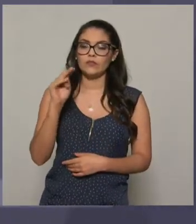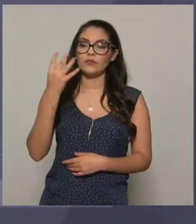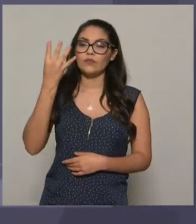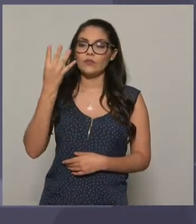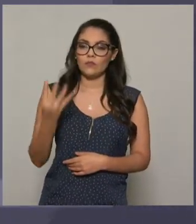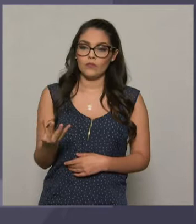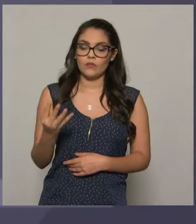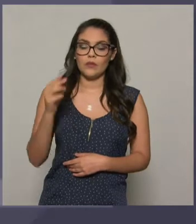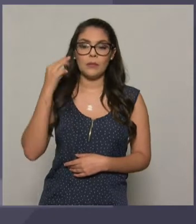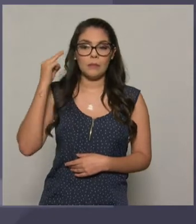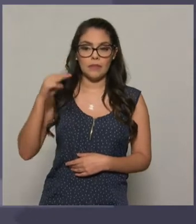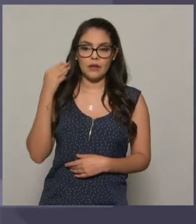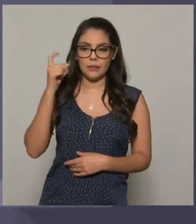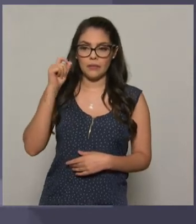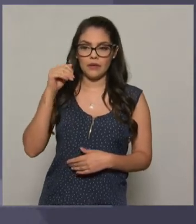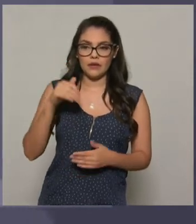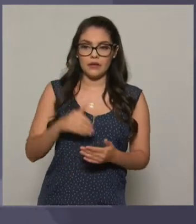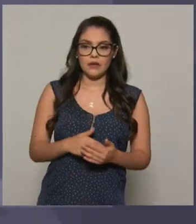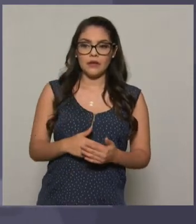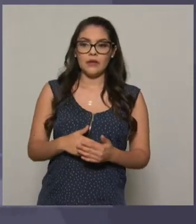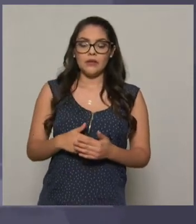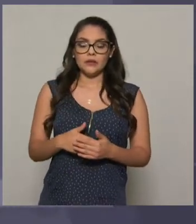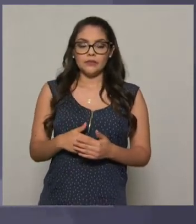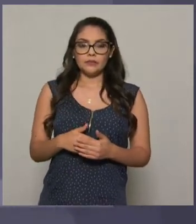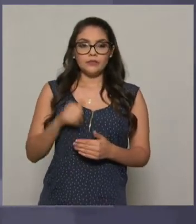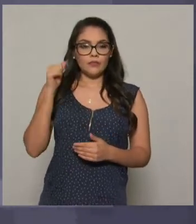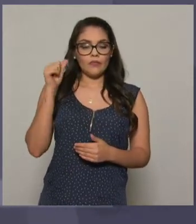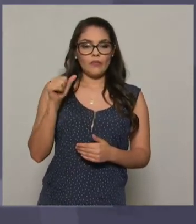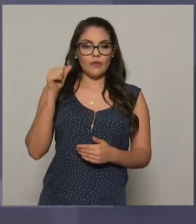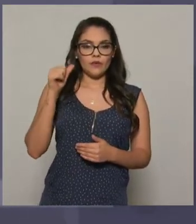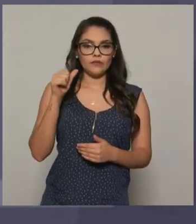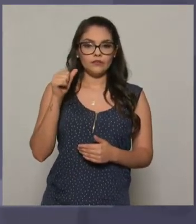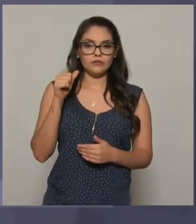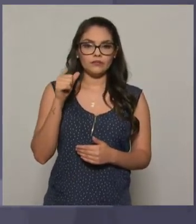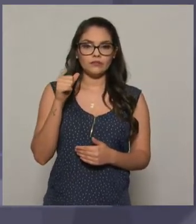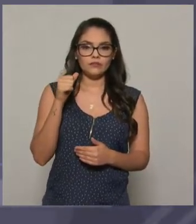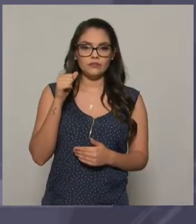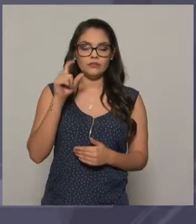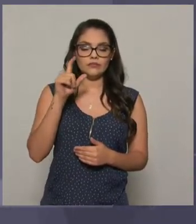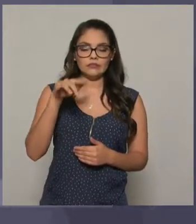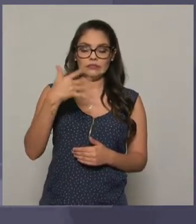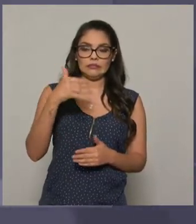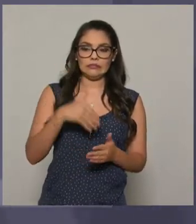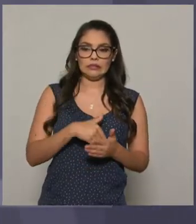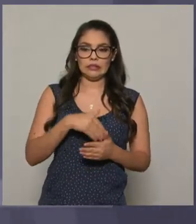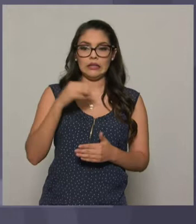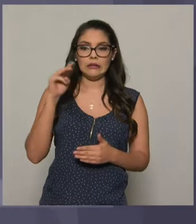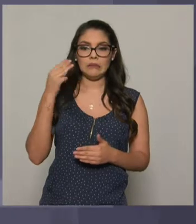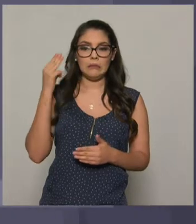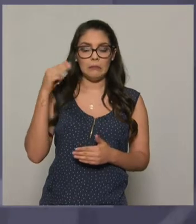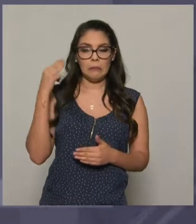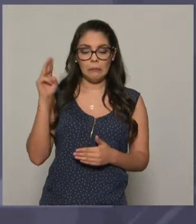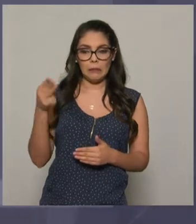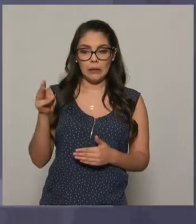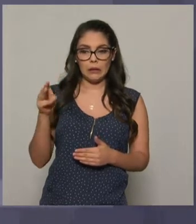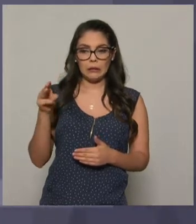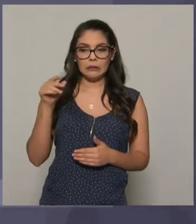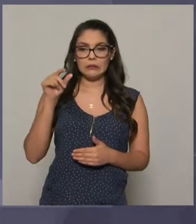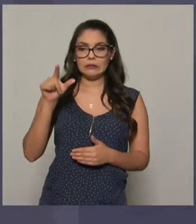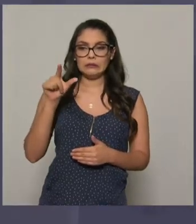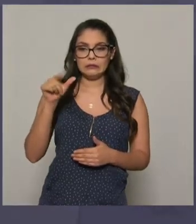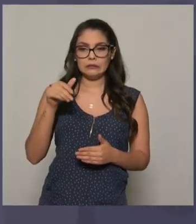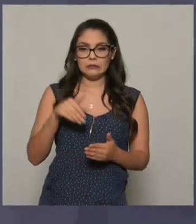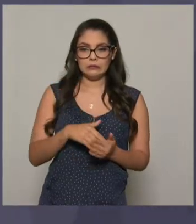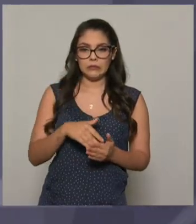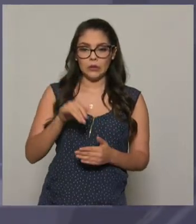18,184, en marzo 20,000, más de 20,000, en abril más de 15,000, en mayo más de 17,000, en junio más